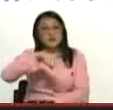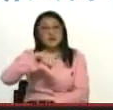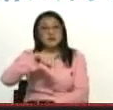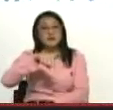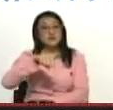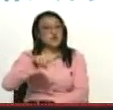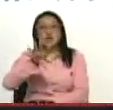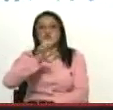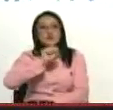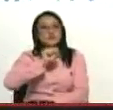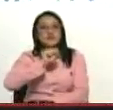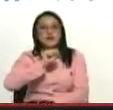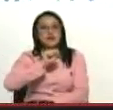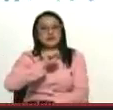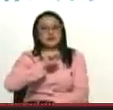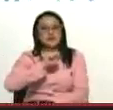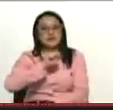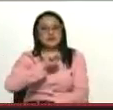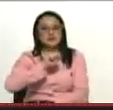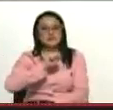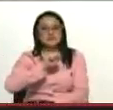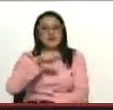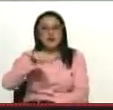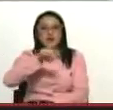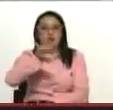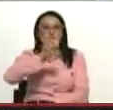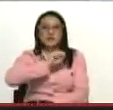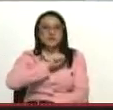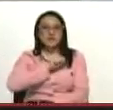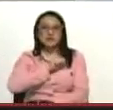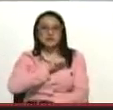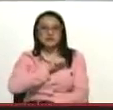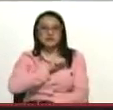no son poseedores del conocimiento